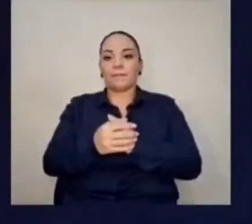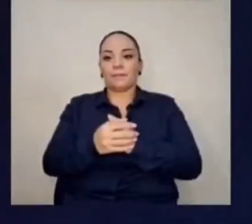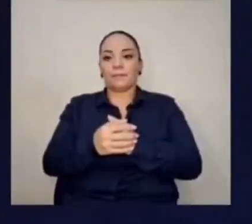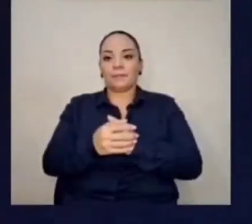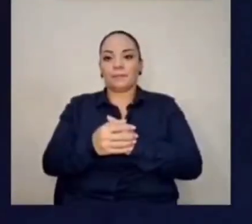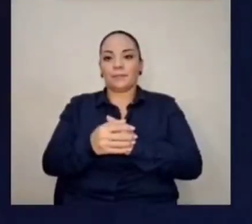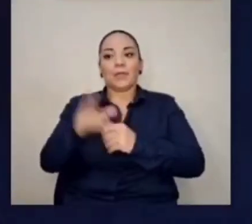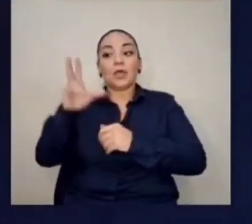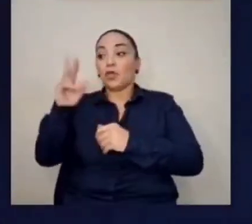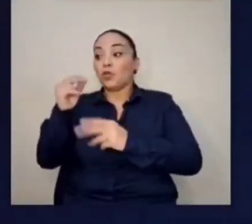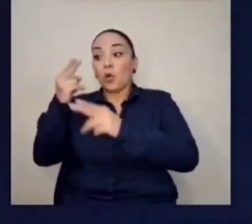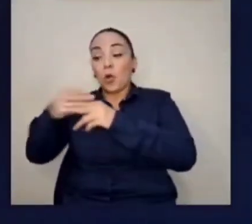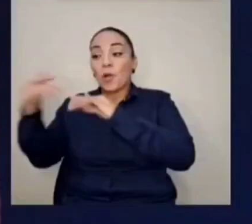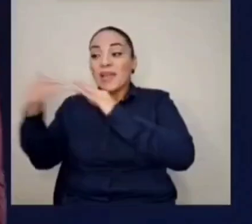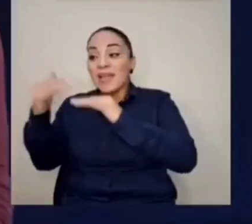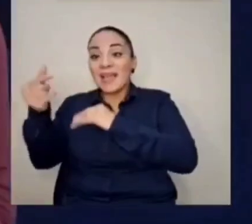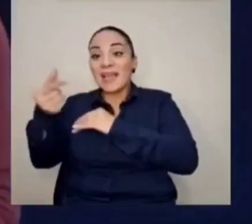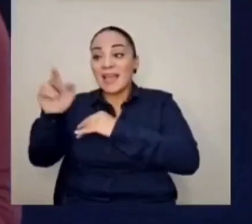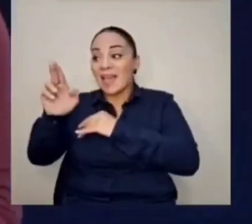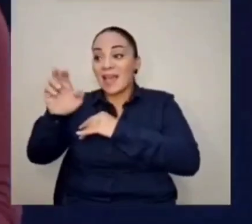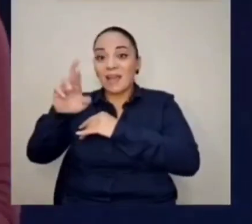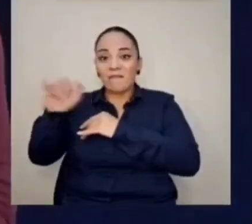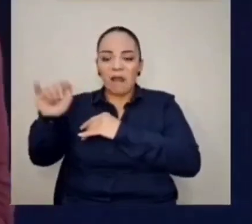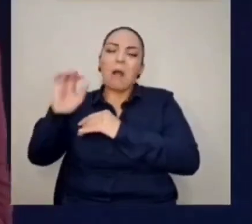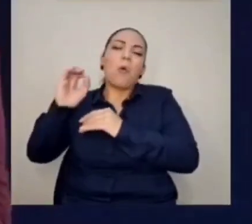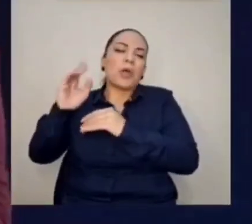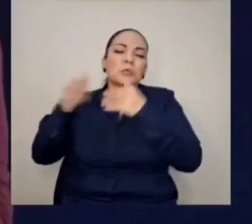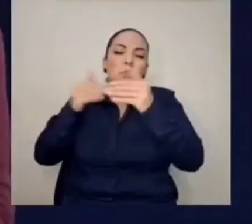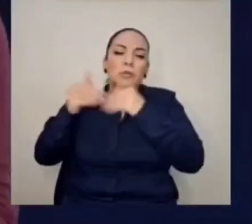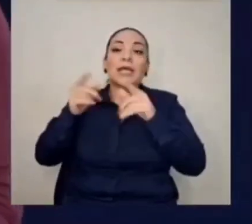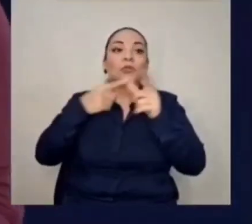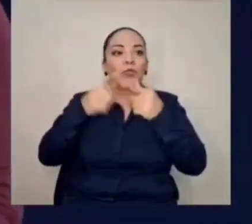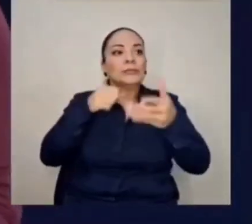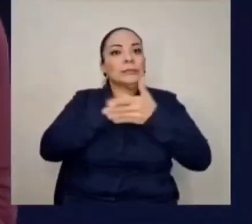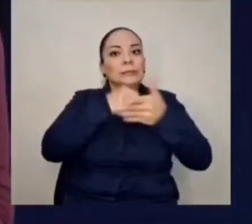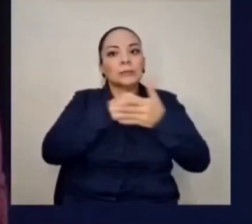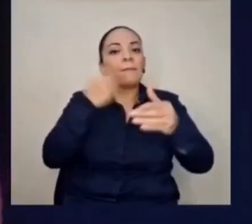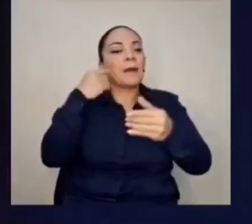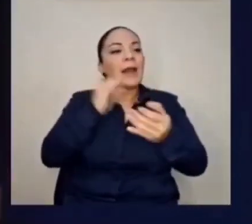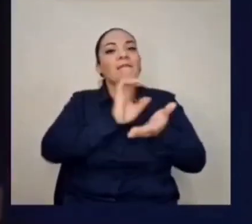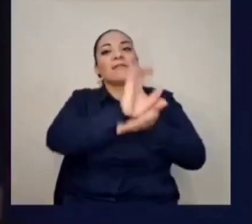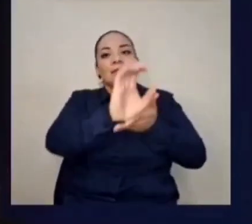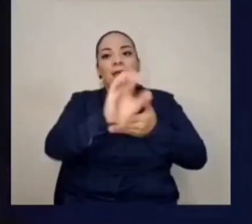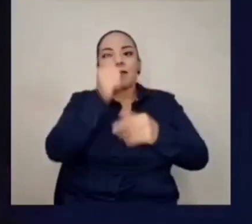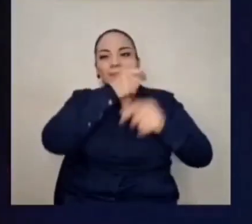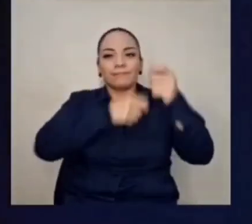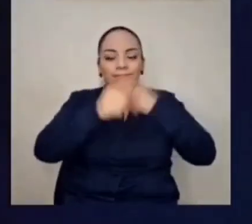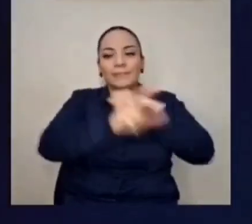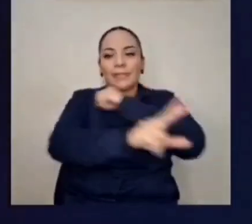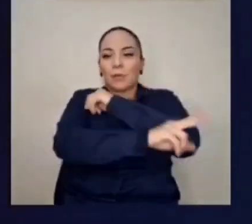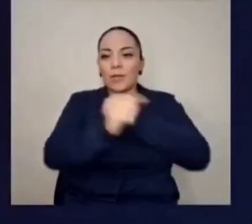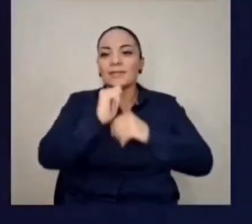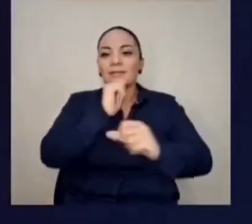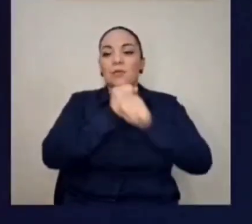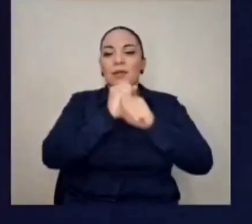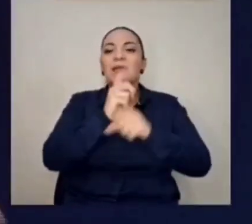combate a la delincuencia, al narcotráfico, a la inseguridad, porque al final, ¿quién va a